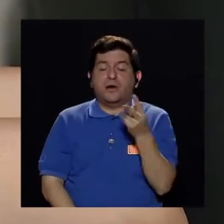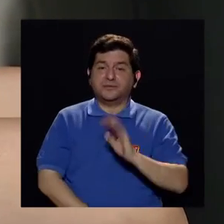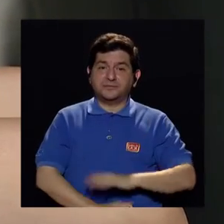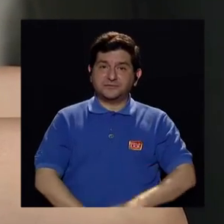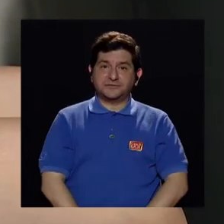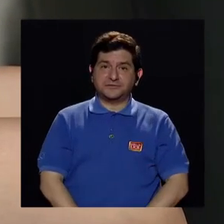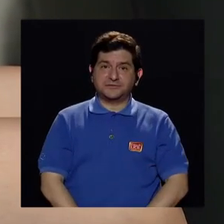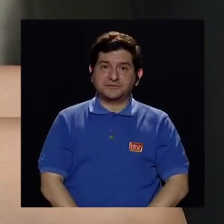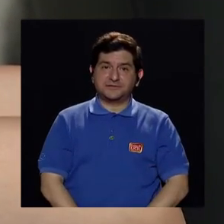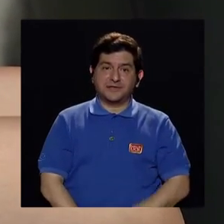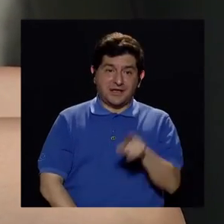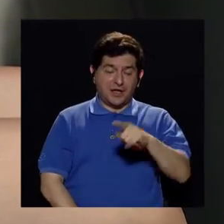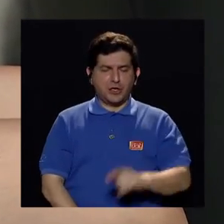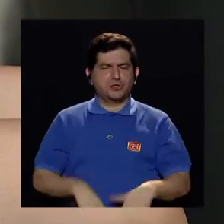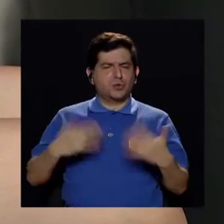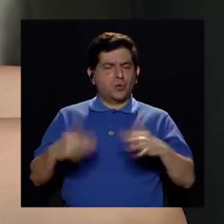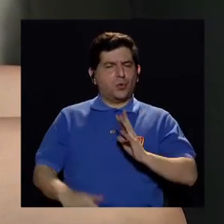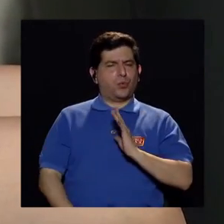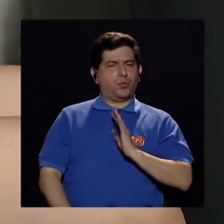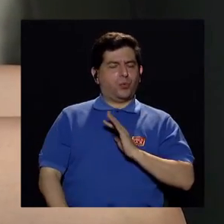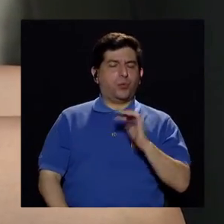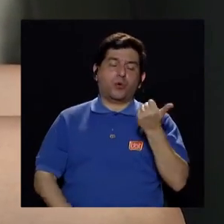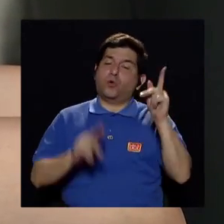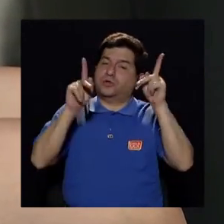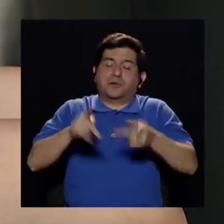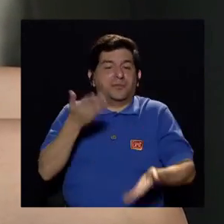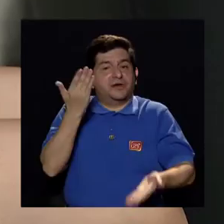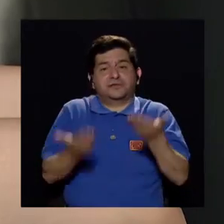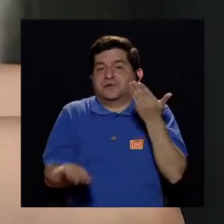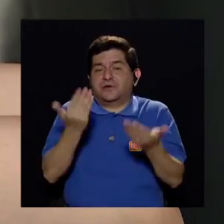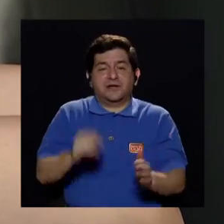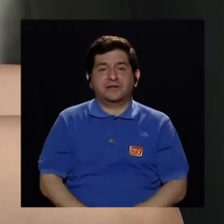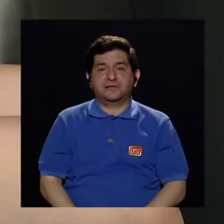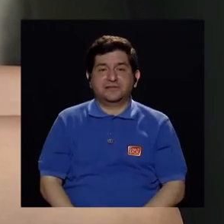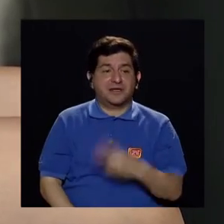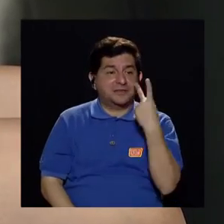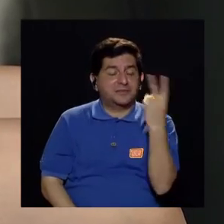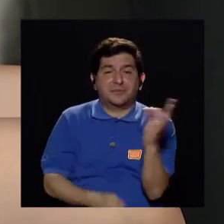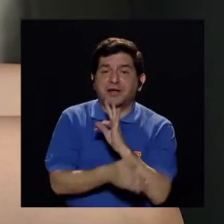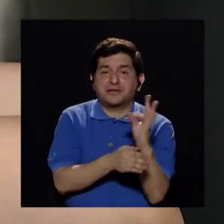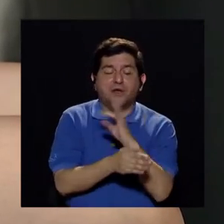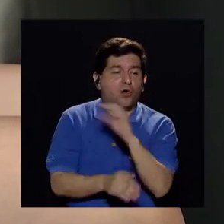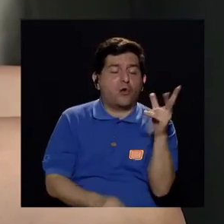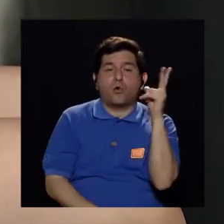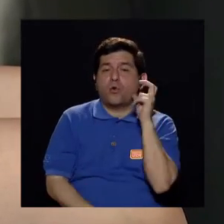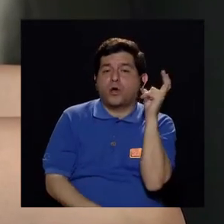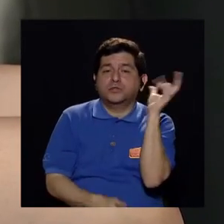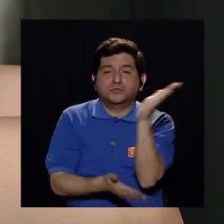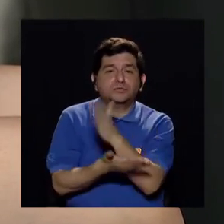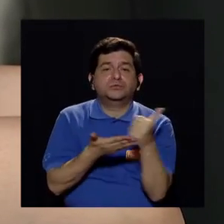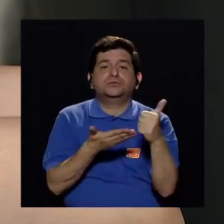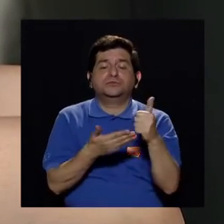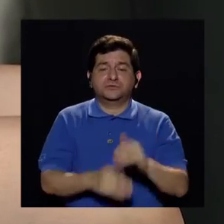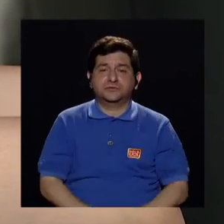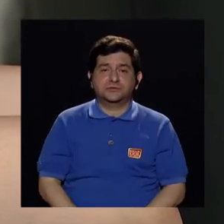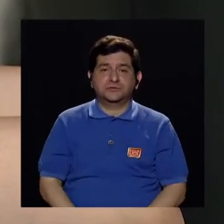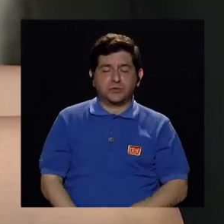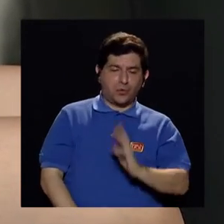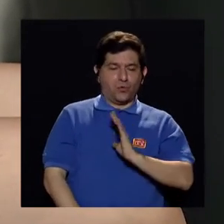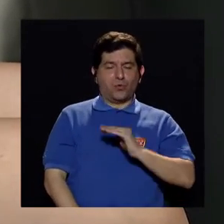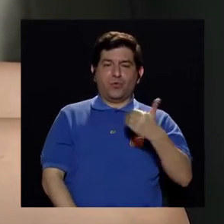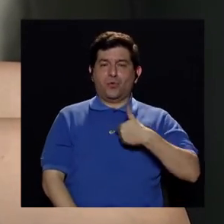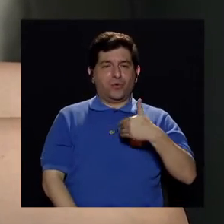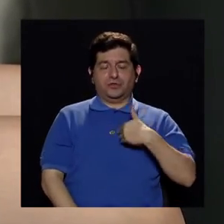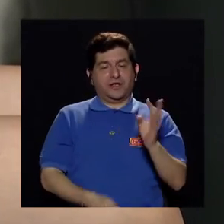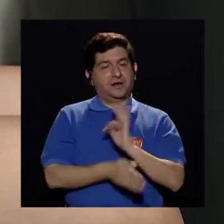dos. Es un lujo para otra persona que poder ver televisión, poder escuchar algo. Es un lujo para